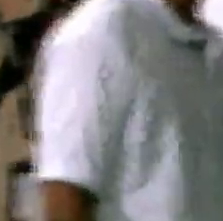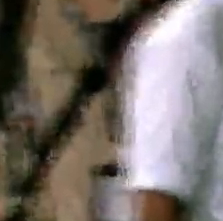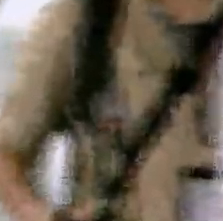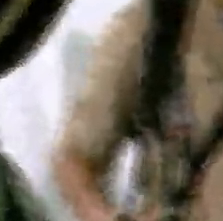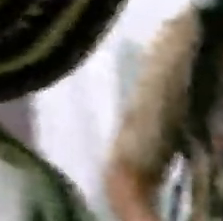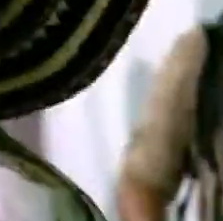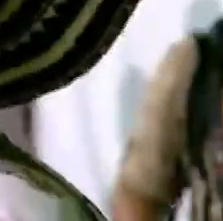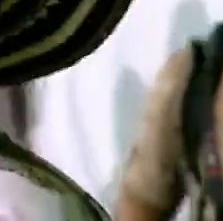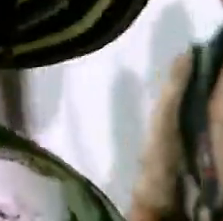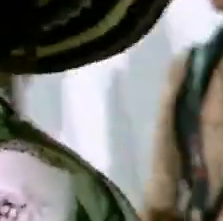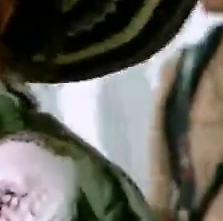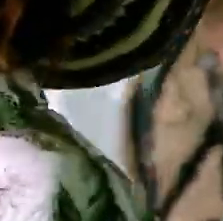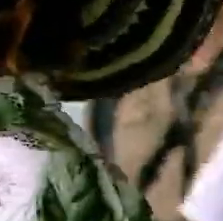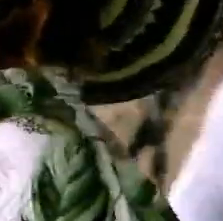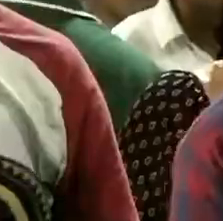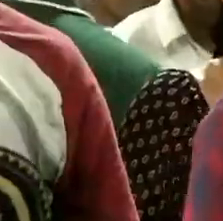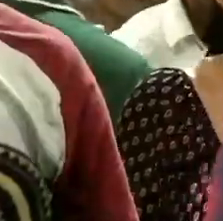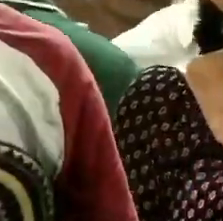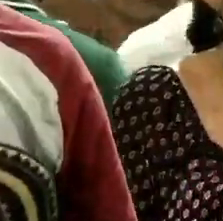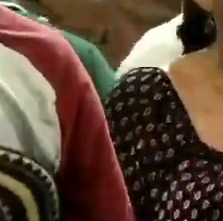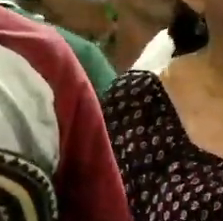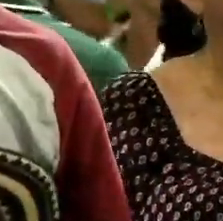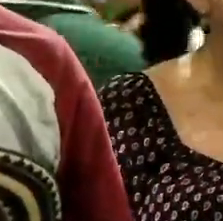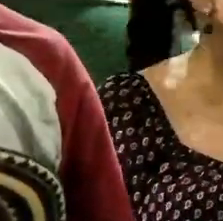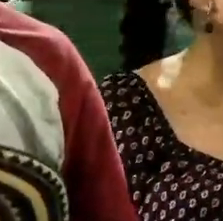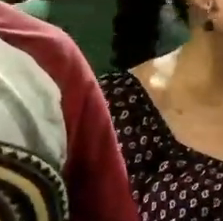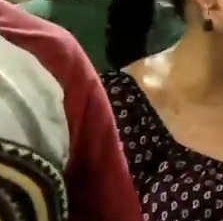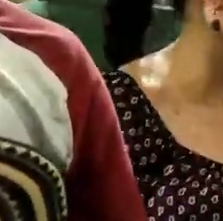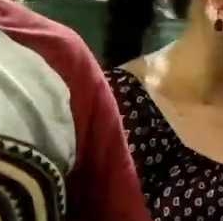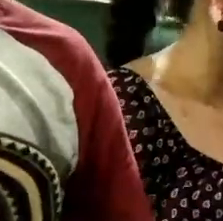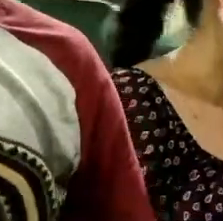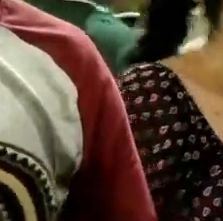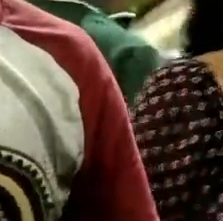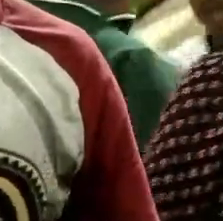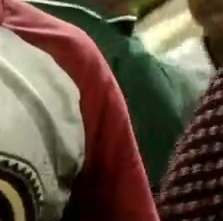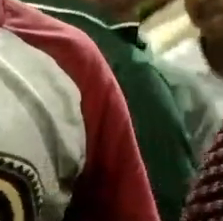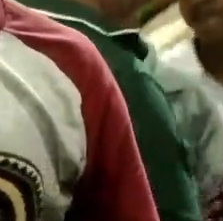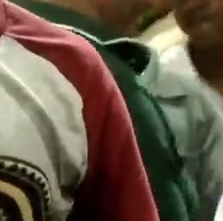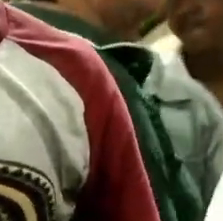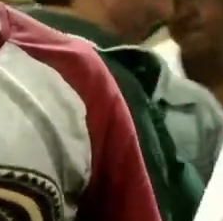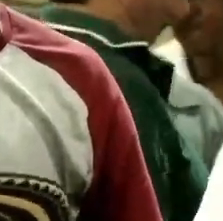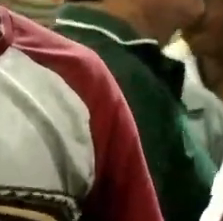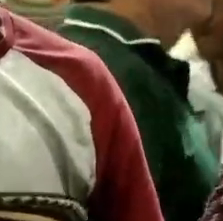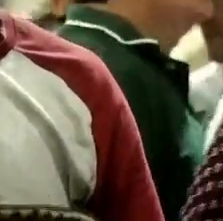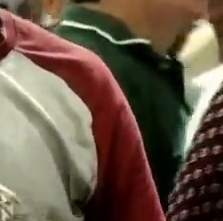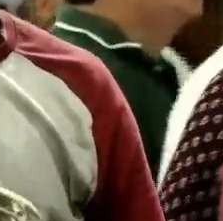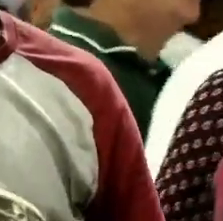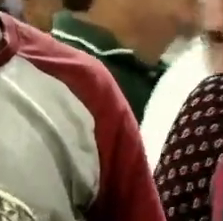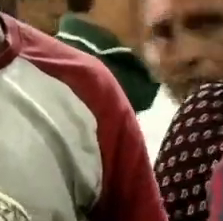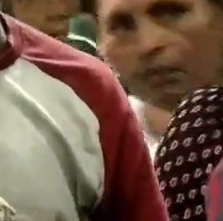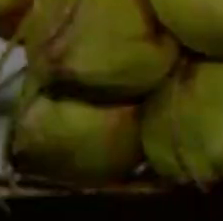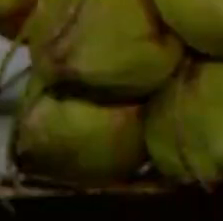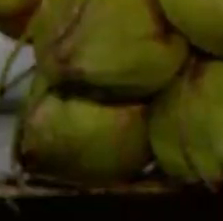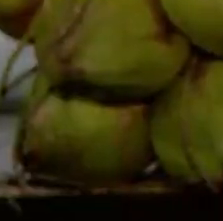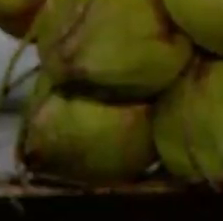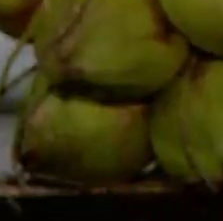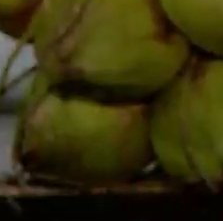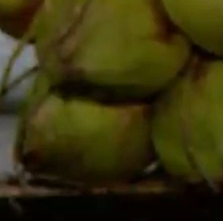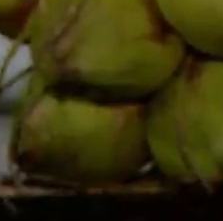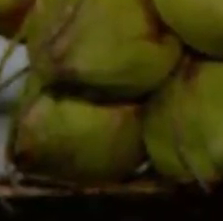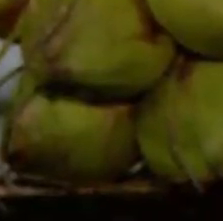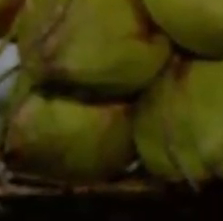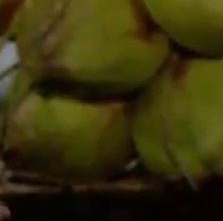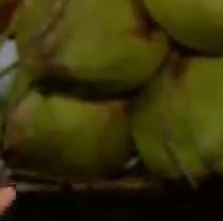maestro Orlando Fals Borda. El campesinado de esta región es ese campesinado anfibio, ese